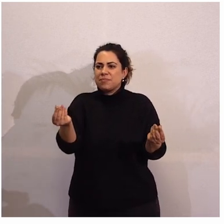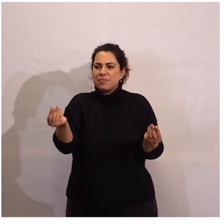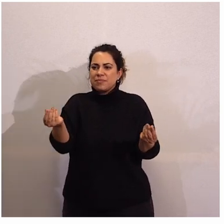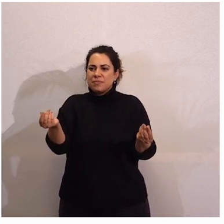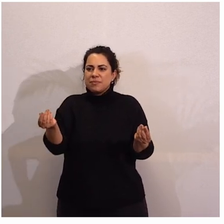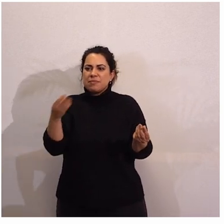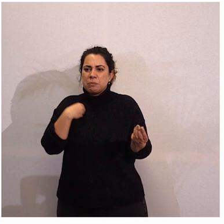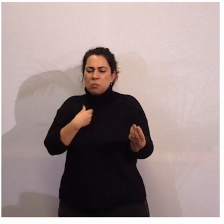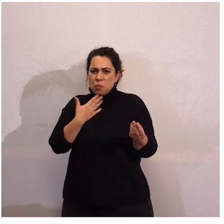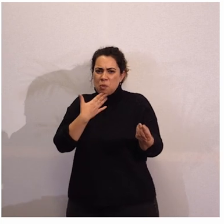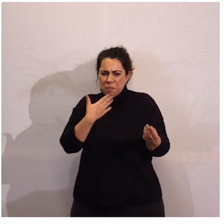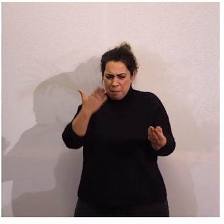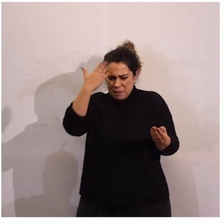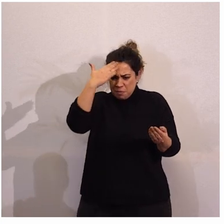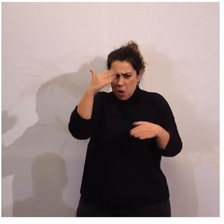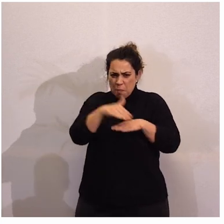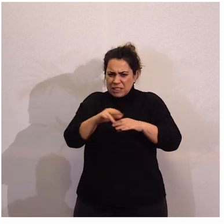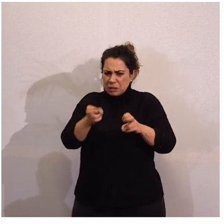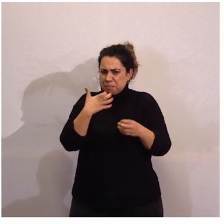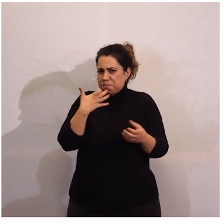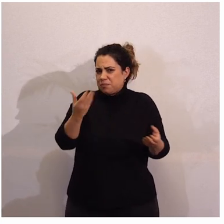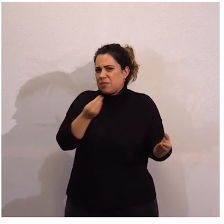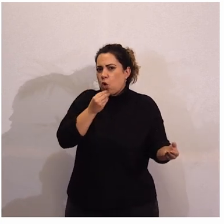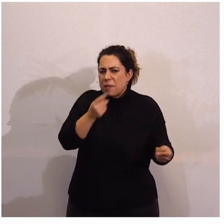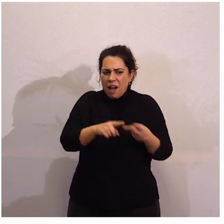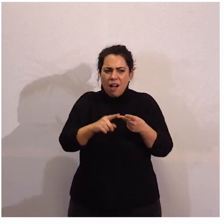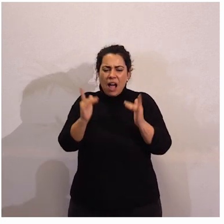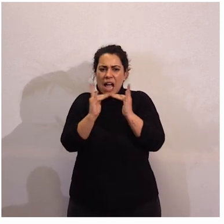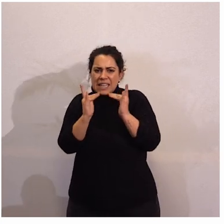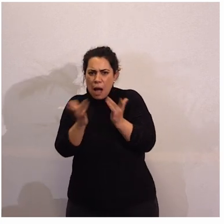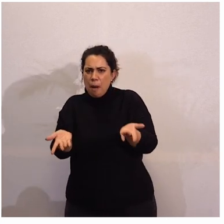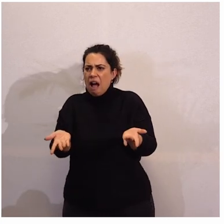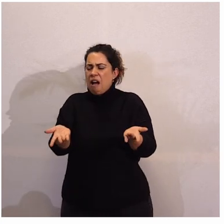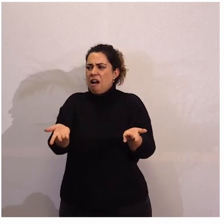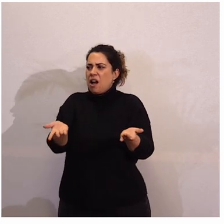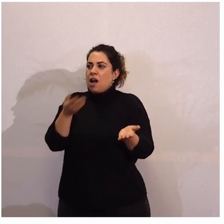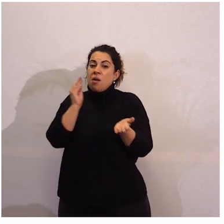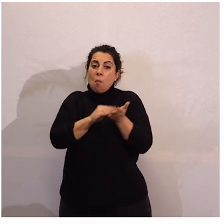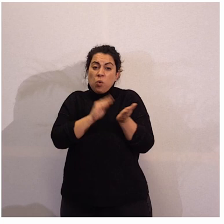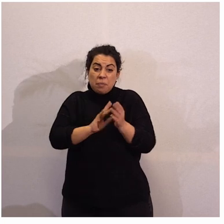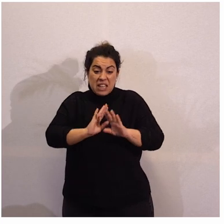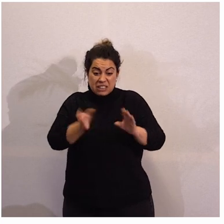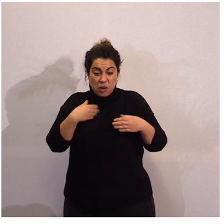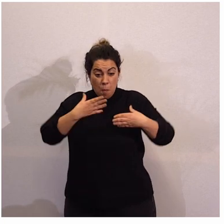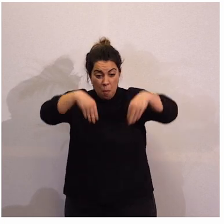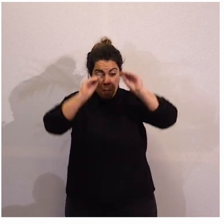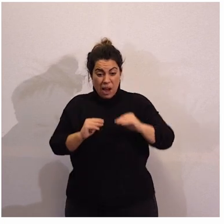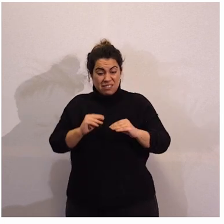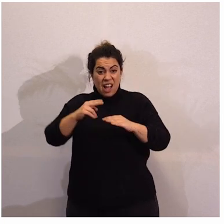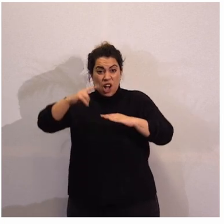esos principios básicos de comida, cama, que muchas veces es una manta en el suelo